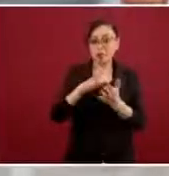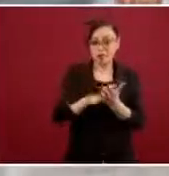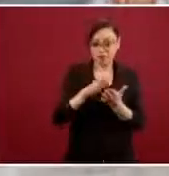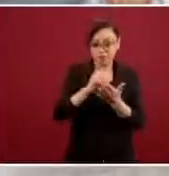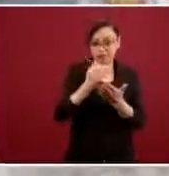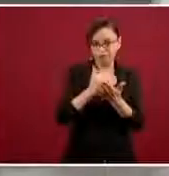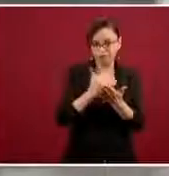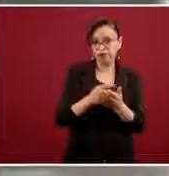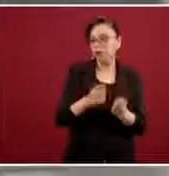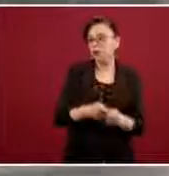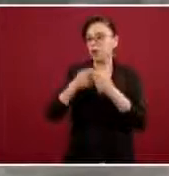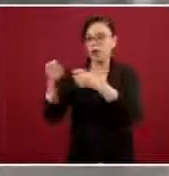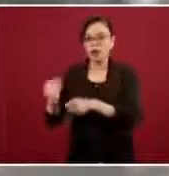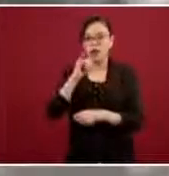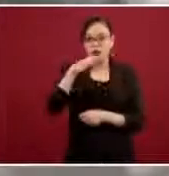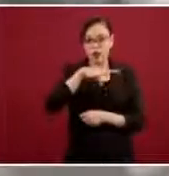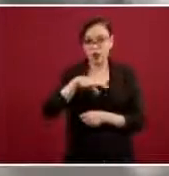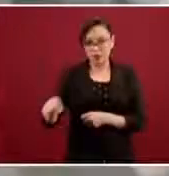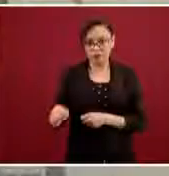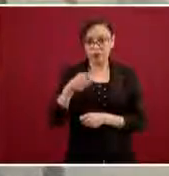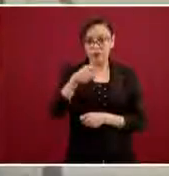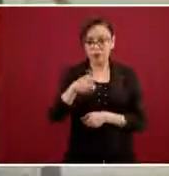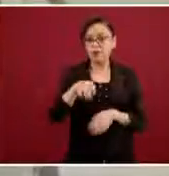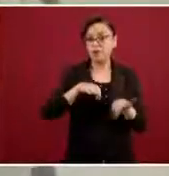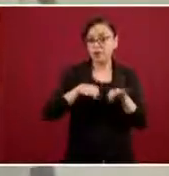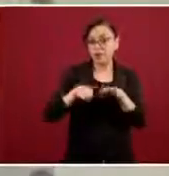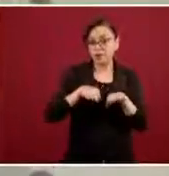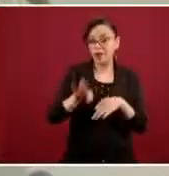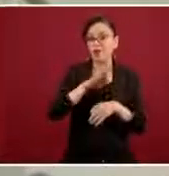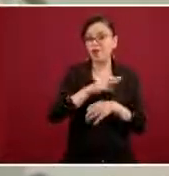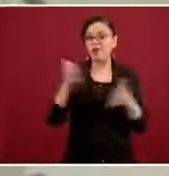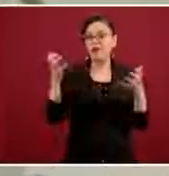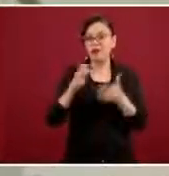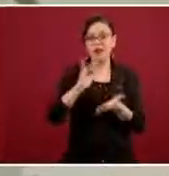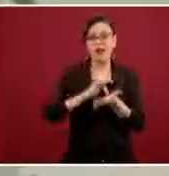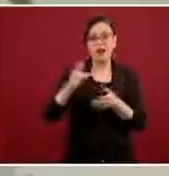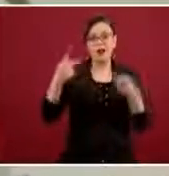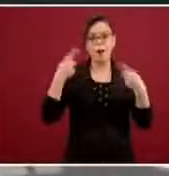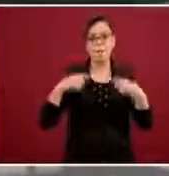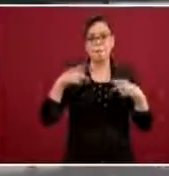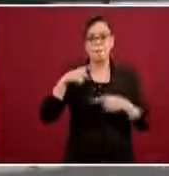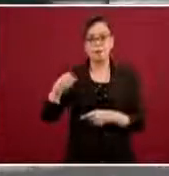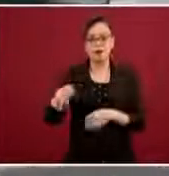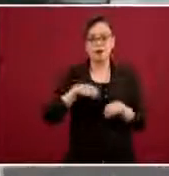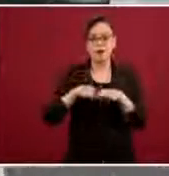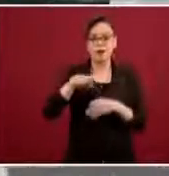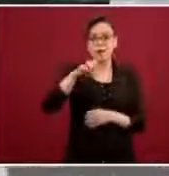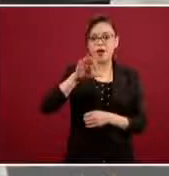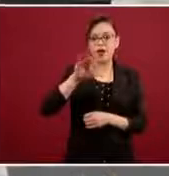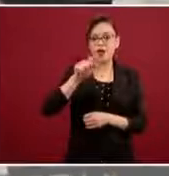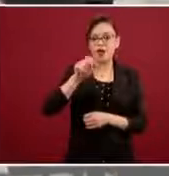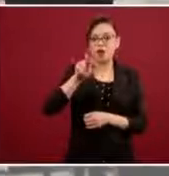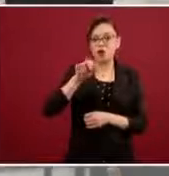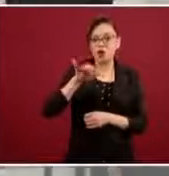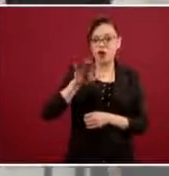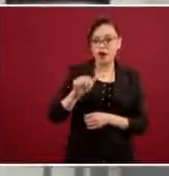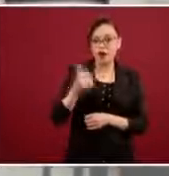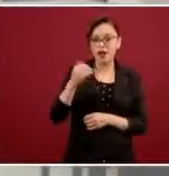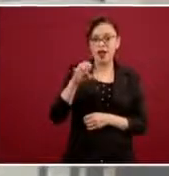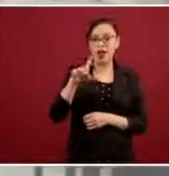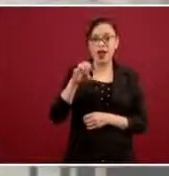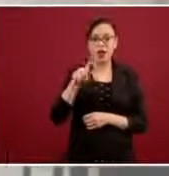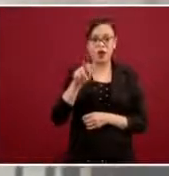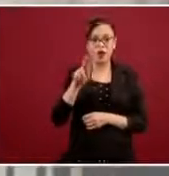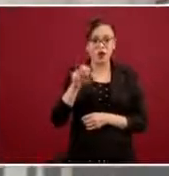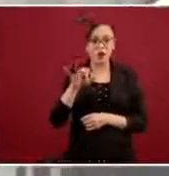este trabajo no se podría realizar sin la colaboración de alumnos de las carreras de Ingeniería en Mecatrónica y Electrónica, egresados del ITE Morelia con experiencia en